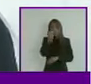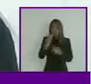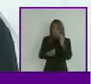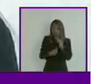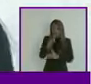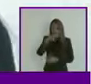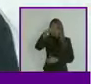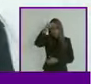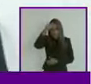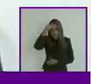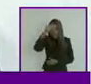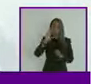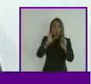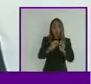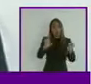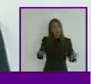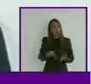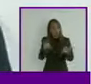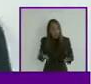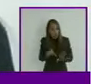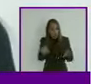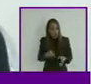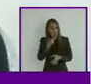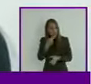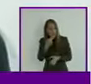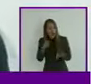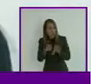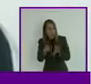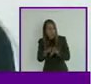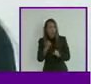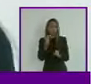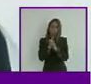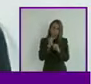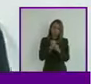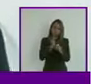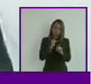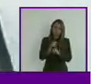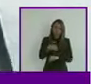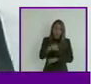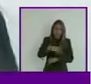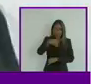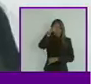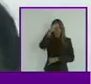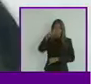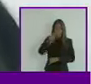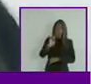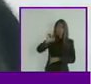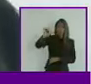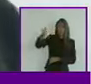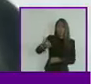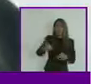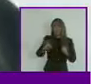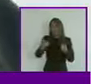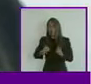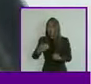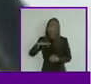aprendido a usar las computadoras y todo por medio del internet, pero también hay muchos chicos que se distraen